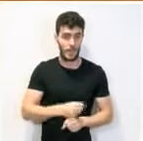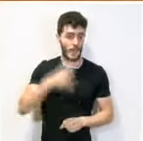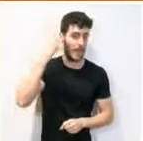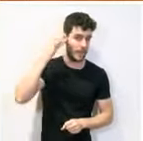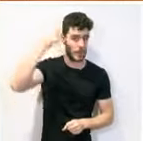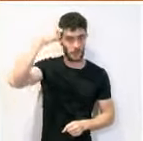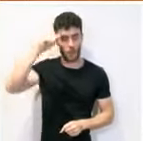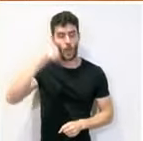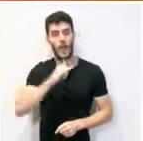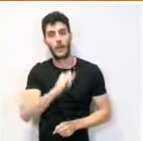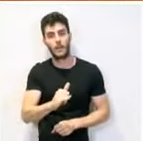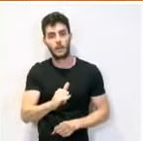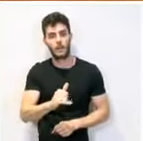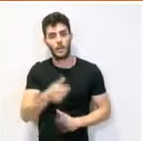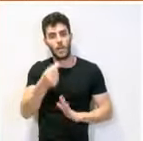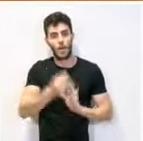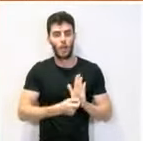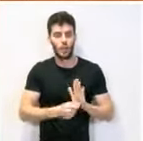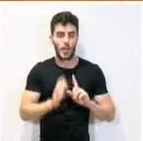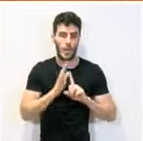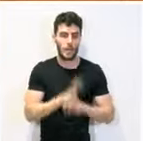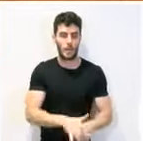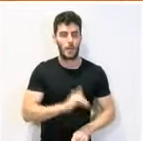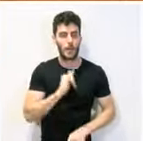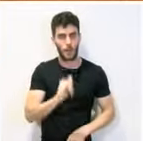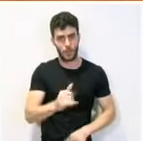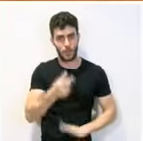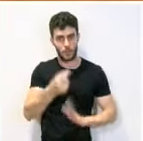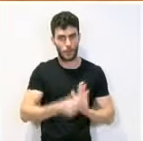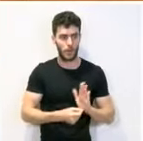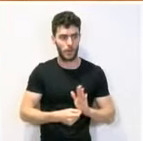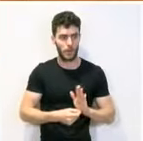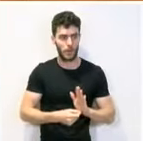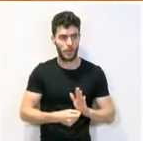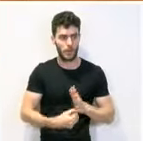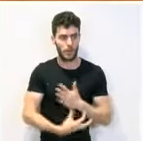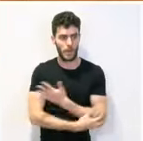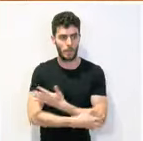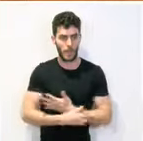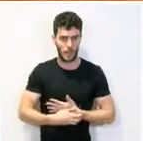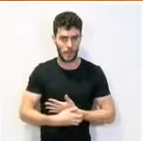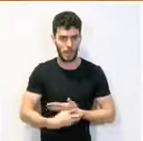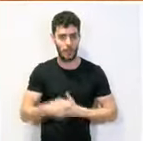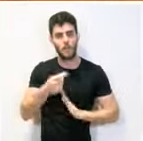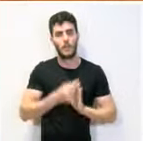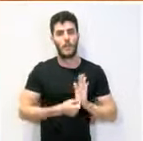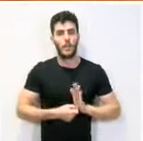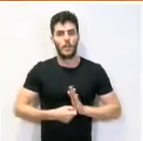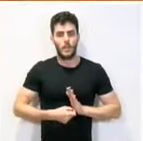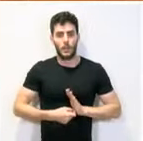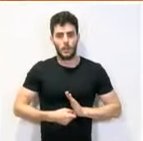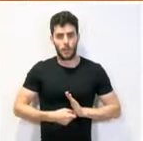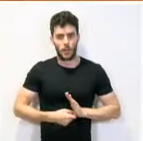están claramente en condiciones de discriminación, en condiciones de precariedad, en condiciones